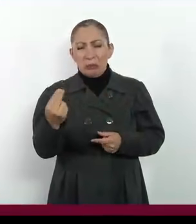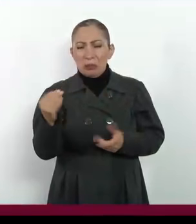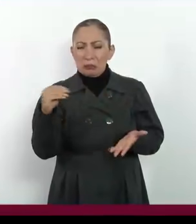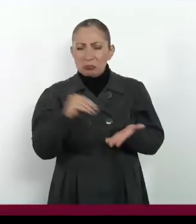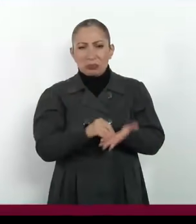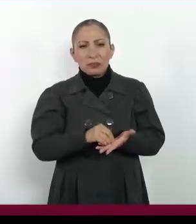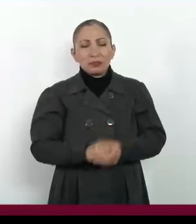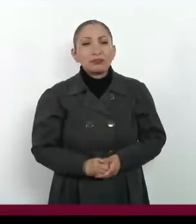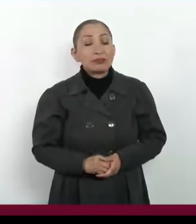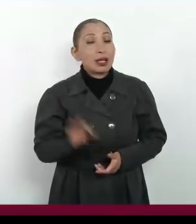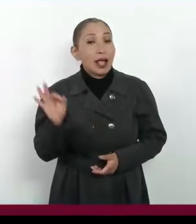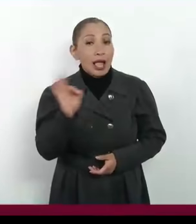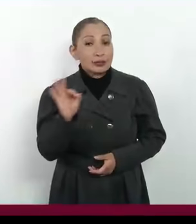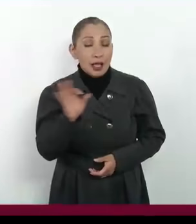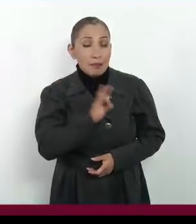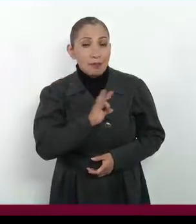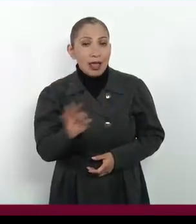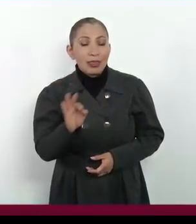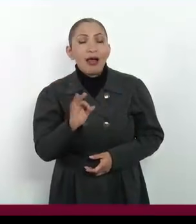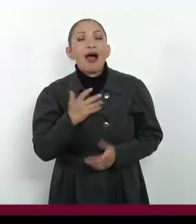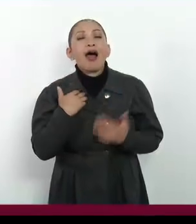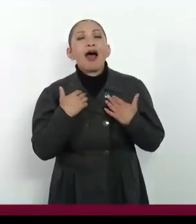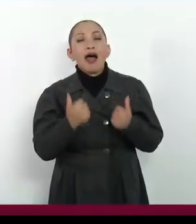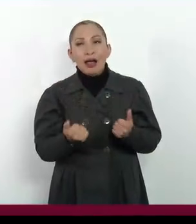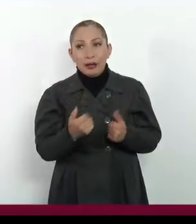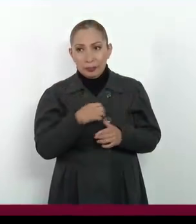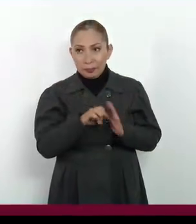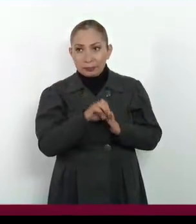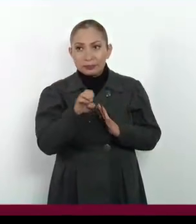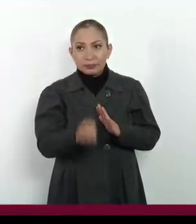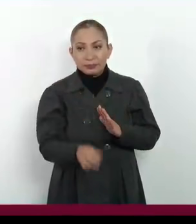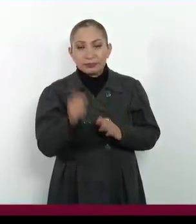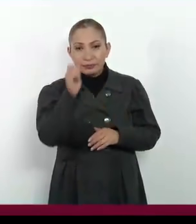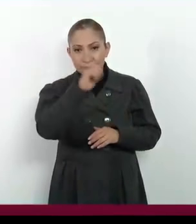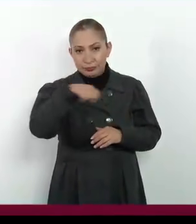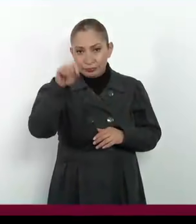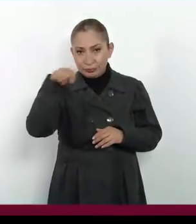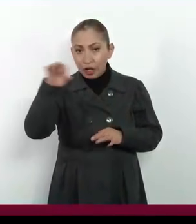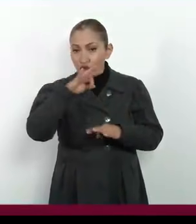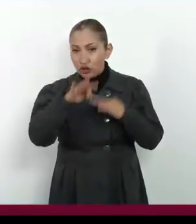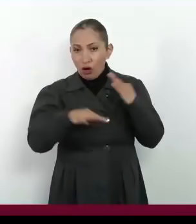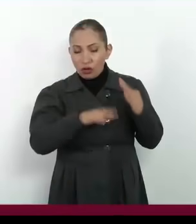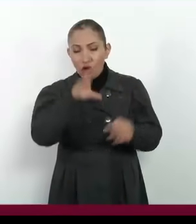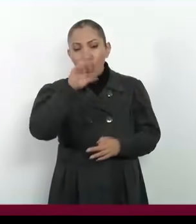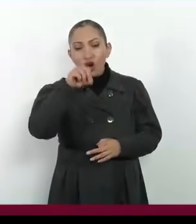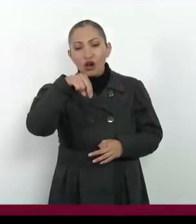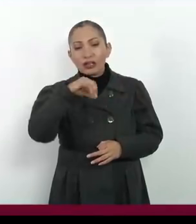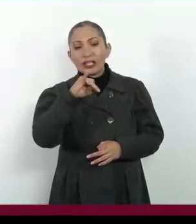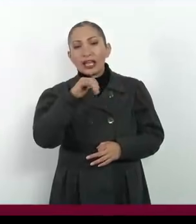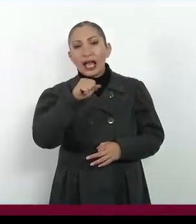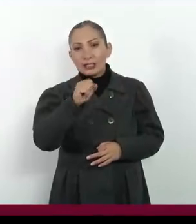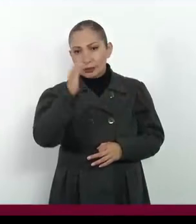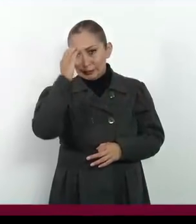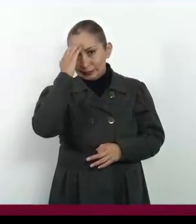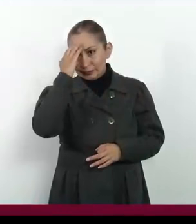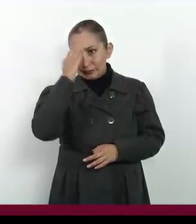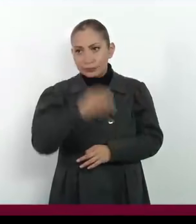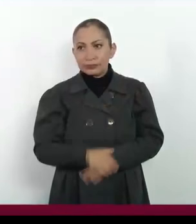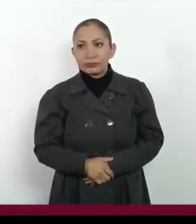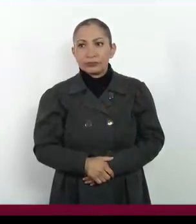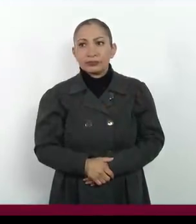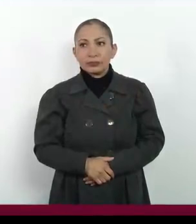y por qué se llaman así? Y quizás ya puedes reconocer algunas. Por ejemplo, voy a escribir aquí todas las cónicas que conocemos.